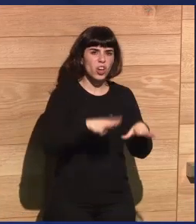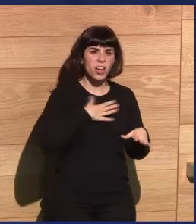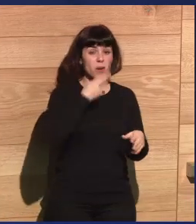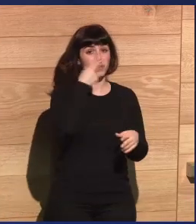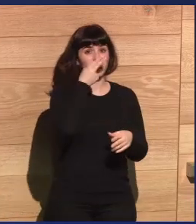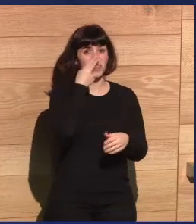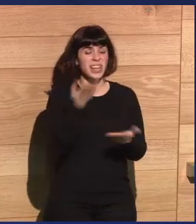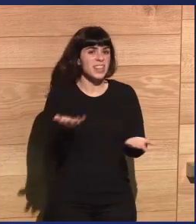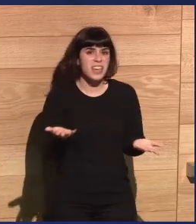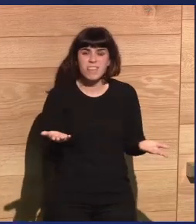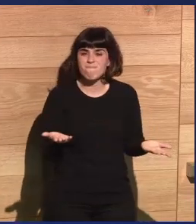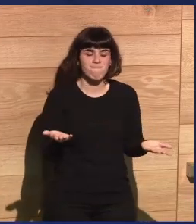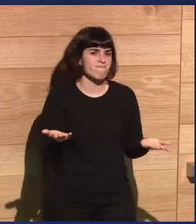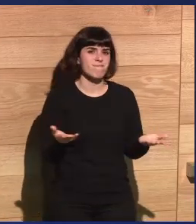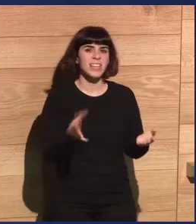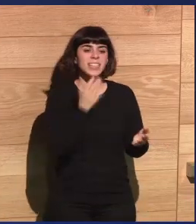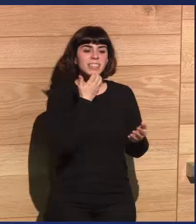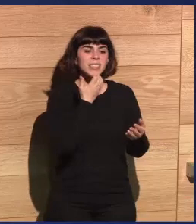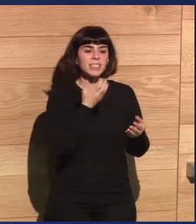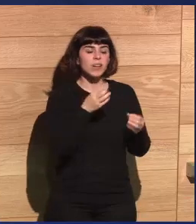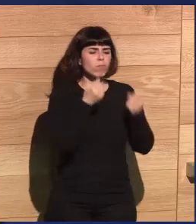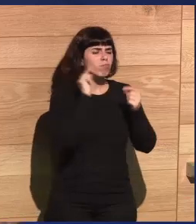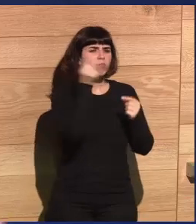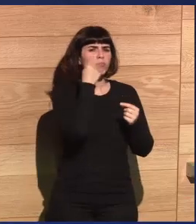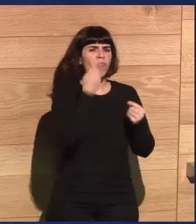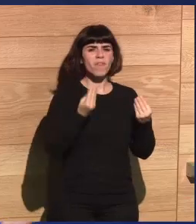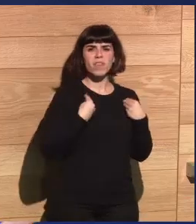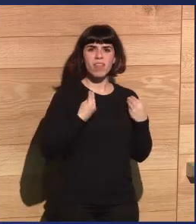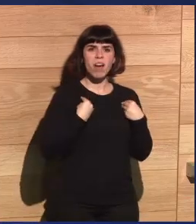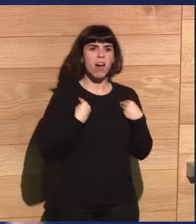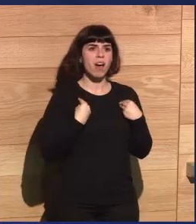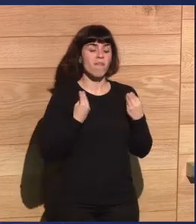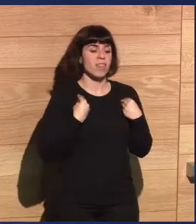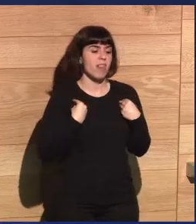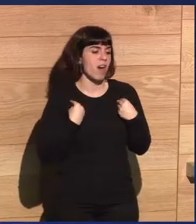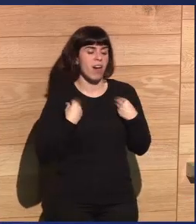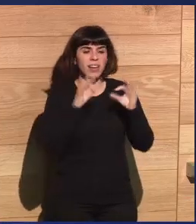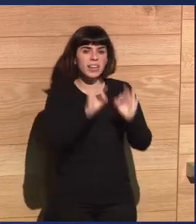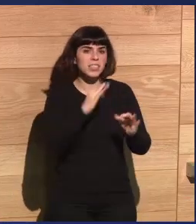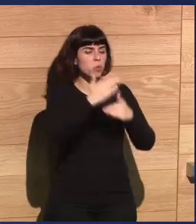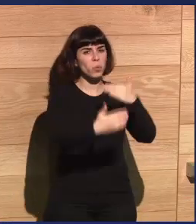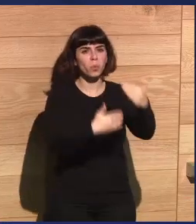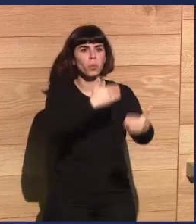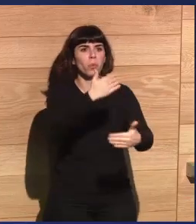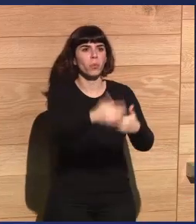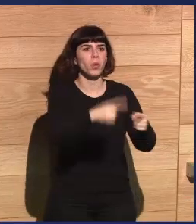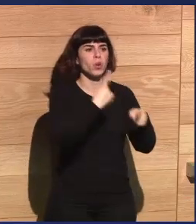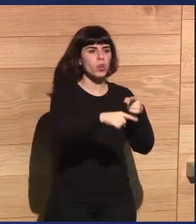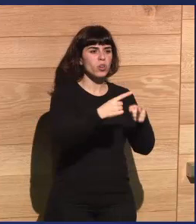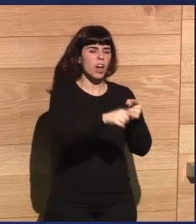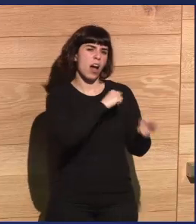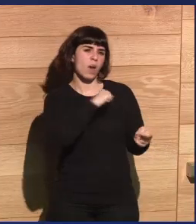te das cuenta de que cuando cuentas tu vida, pues es que simplemente vas viviendo y vas sobreviviendo, ¿no? Y vas descubriéndote a ti